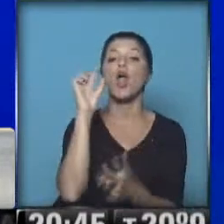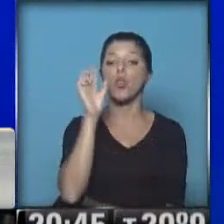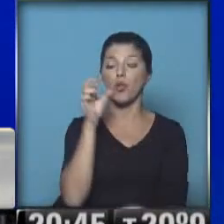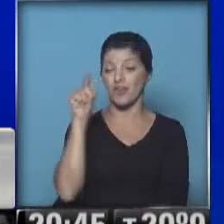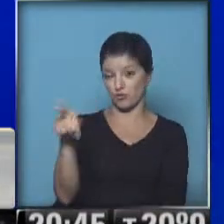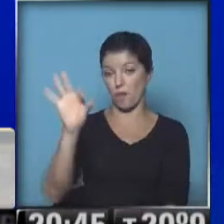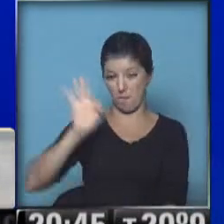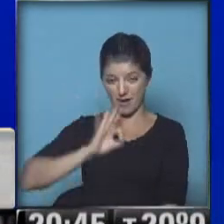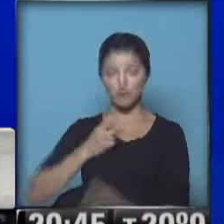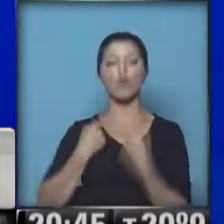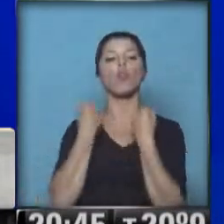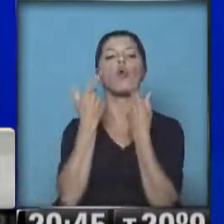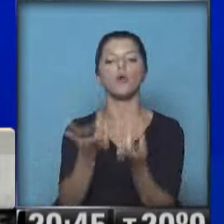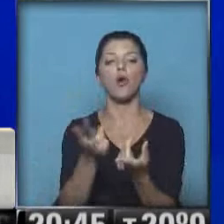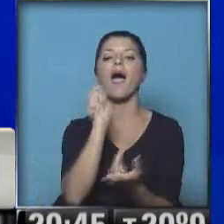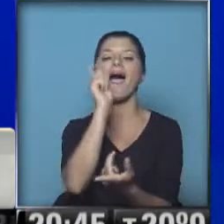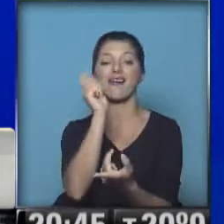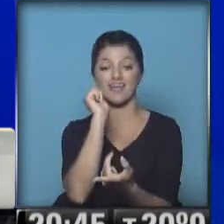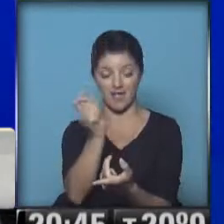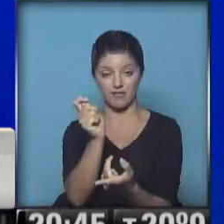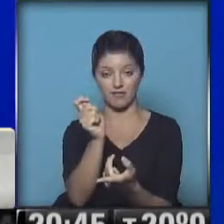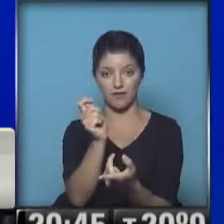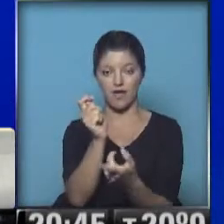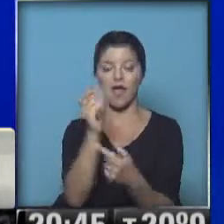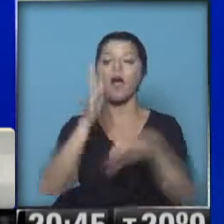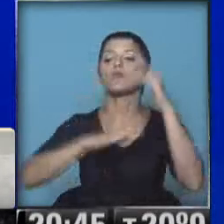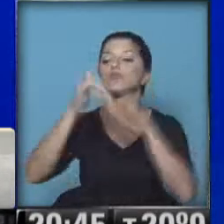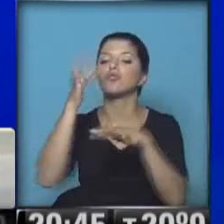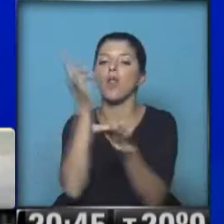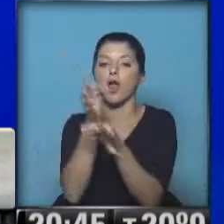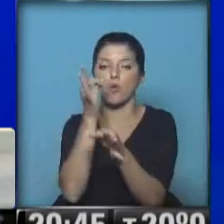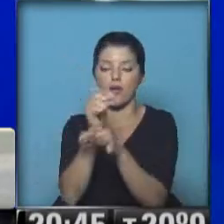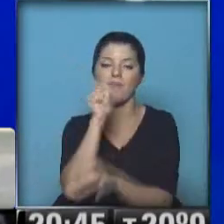premio obviamente, a la reconstrucción de las escuelas en la Franja de Gaza.